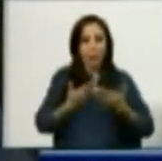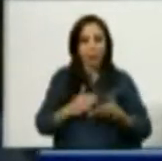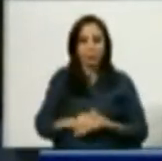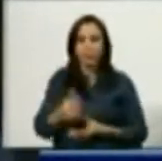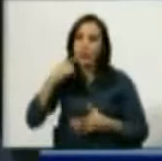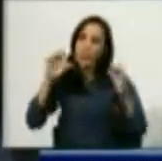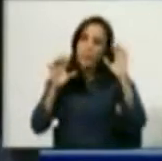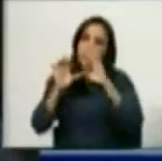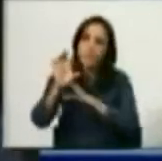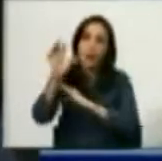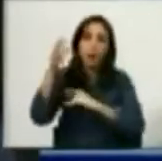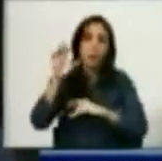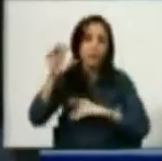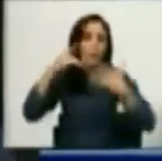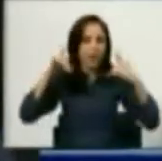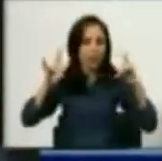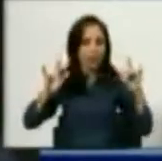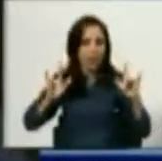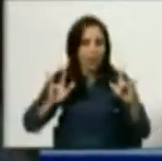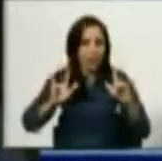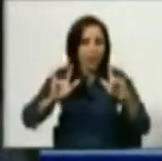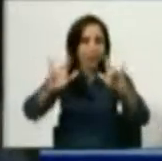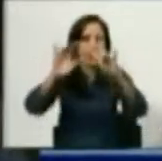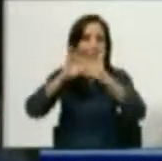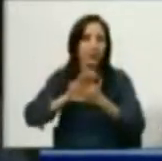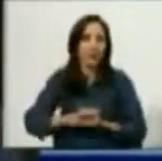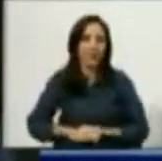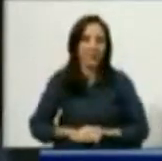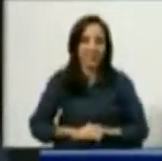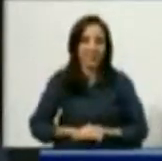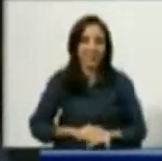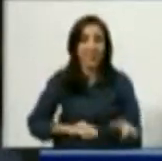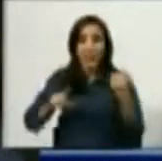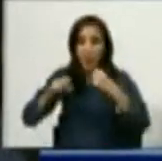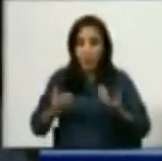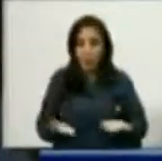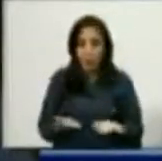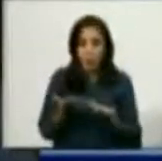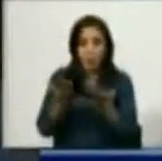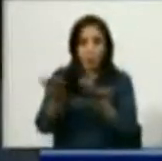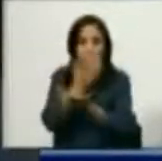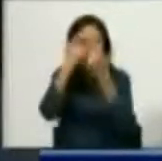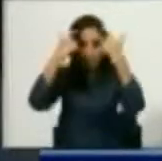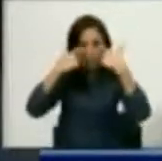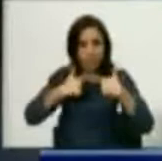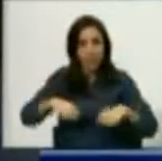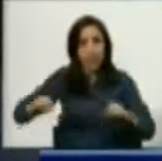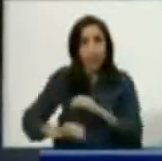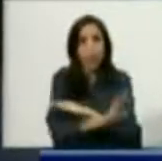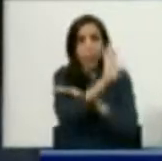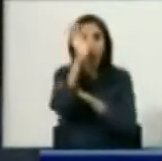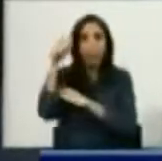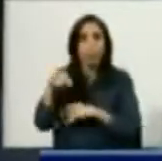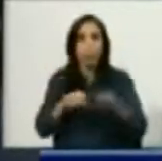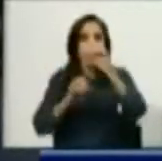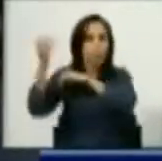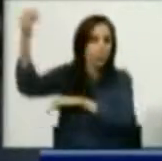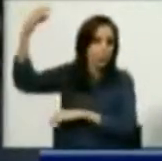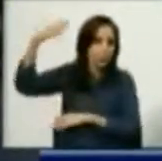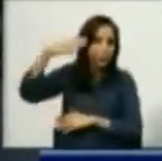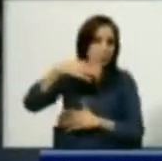patria patria Patria querida tuyo es mi cielo